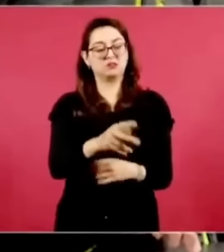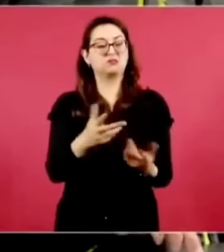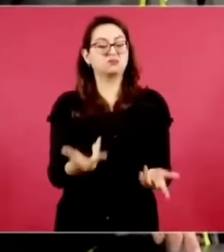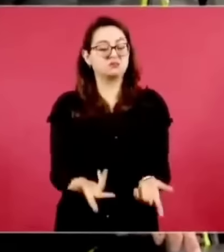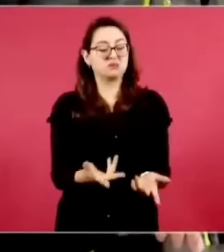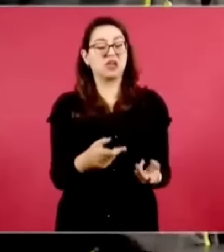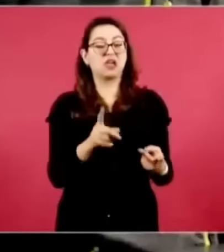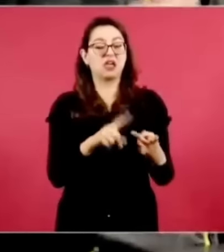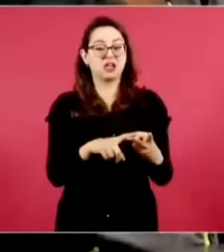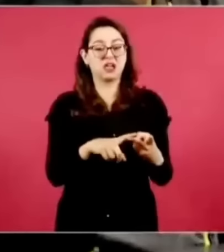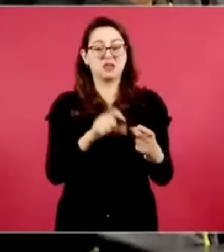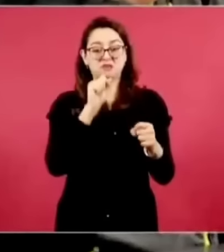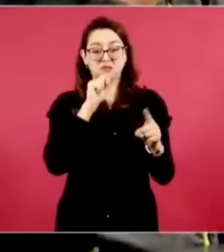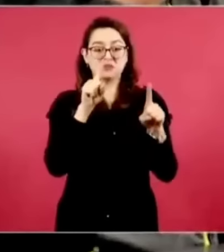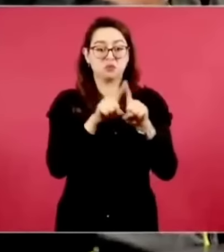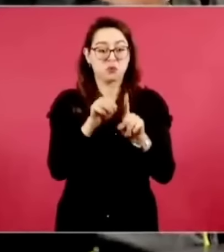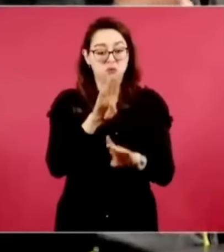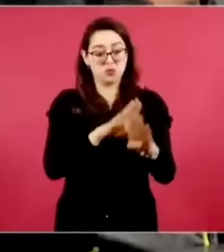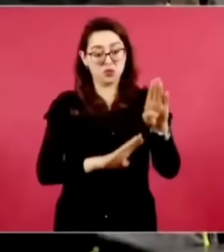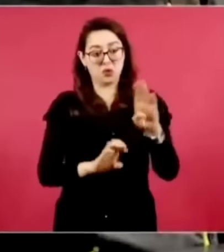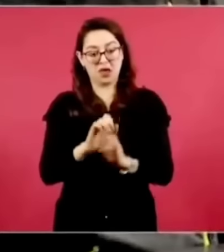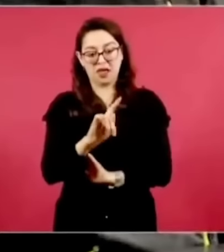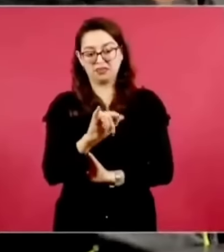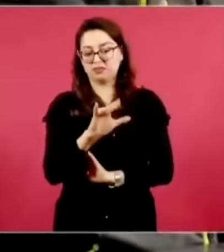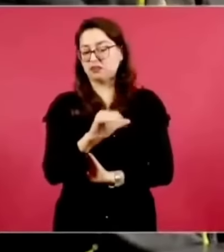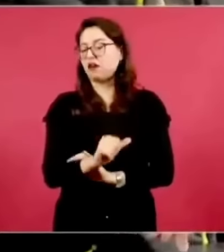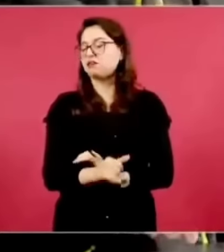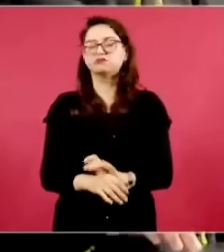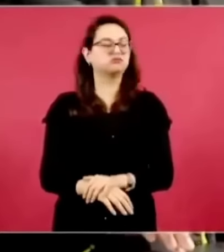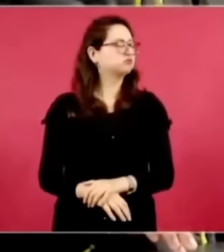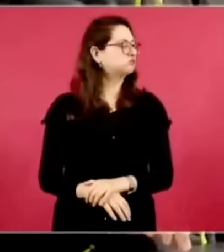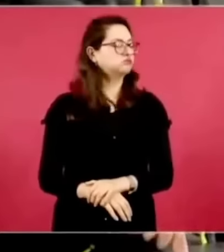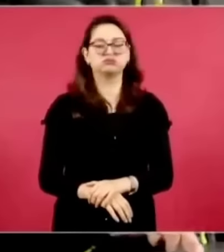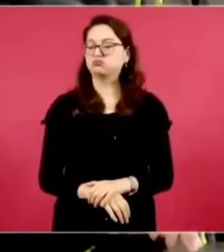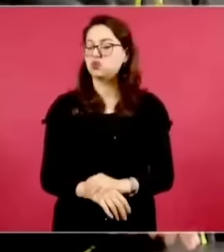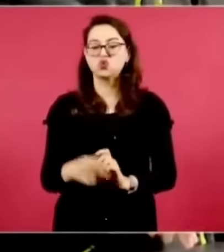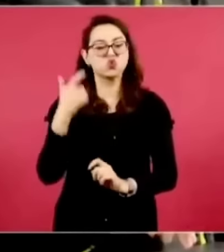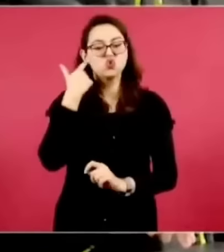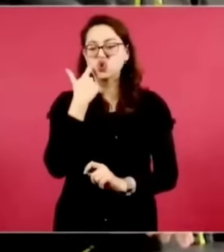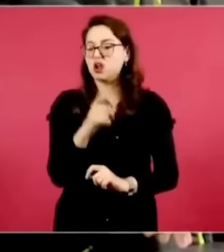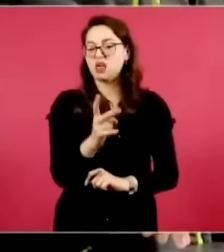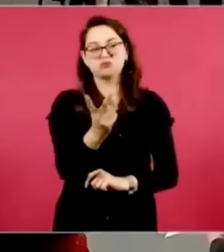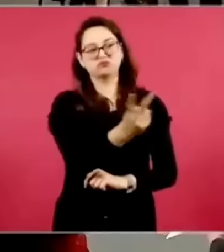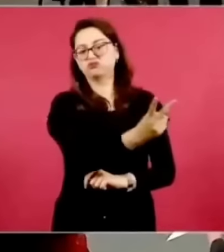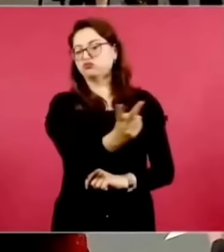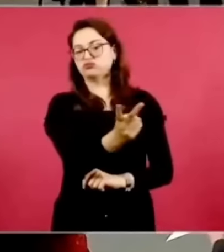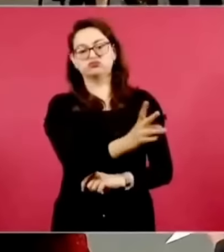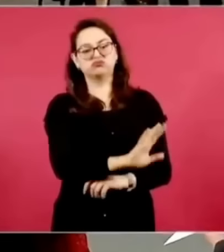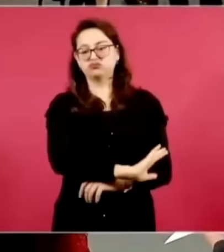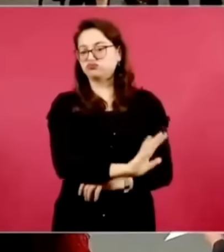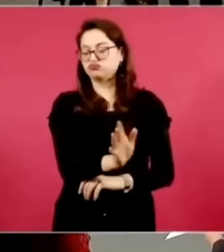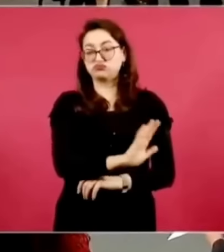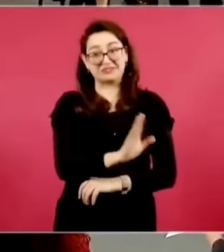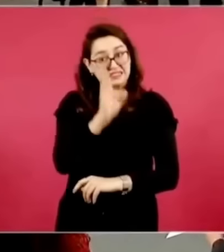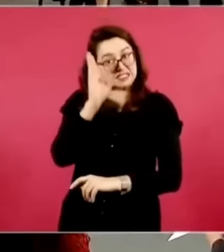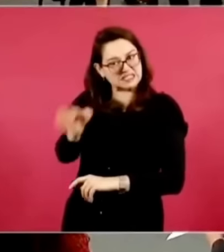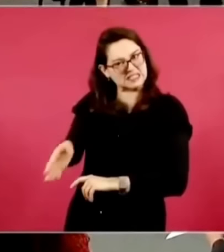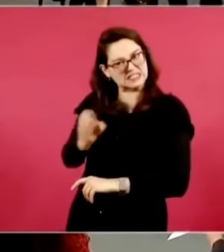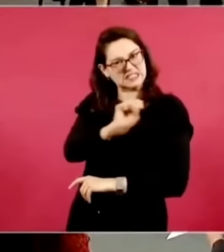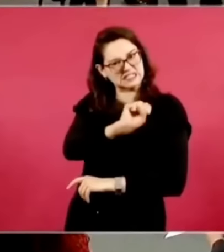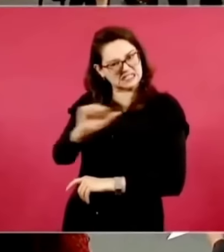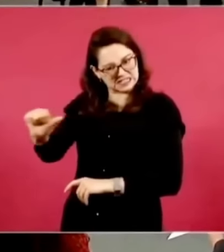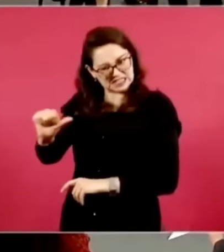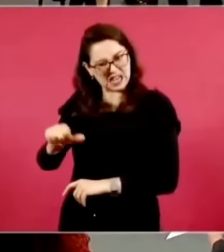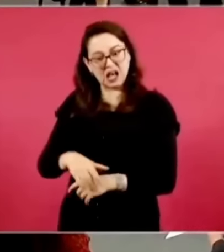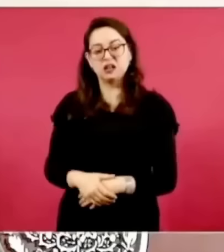del comité de bioética que no tienen facultad para resolver esta problemática preguntarle señor presidente qué opina